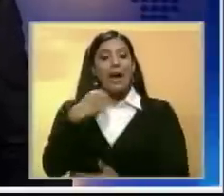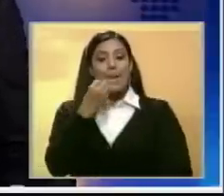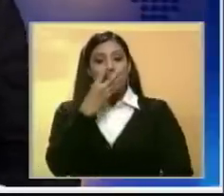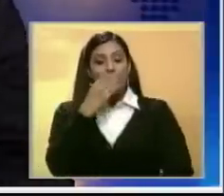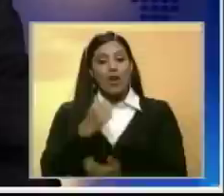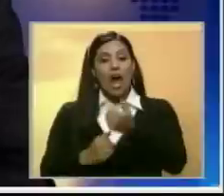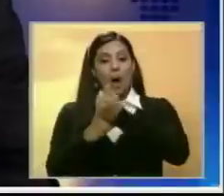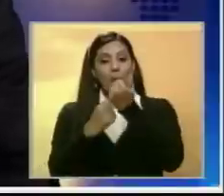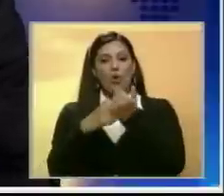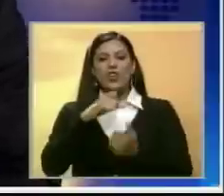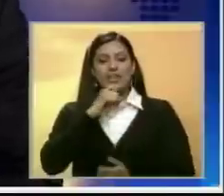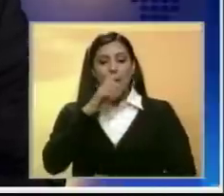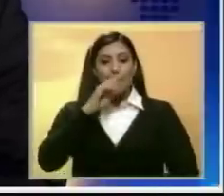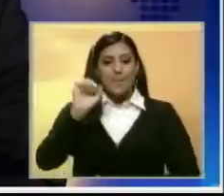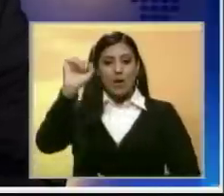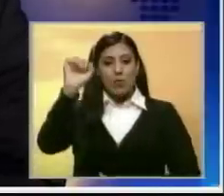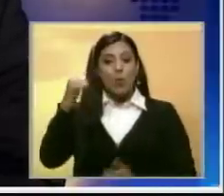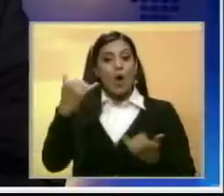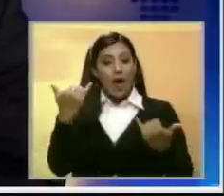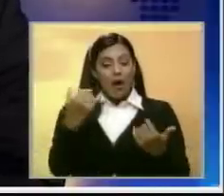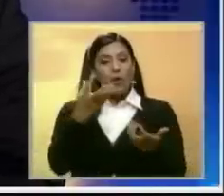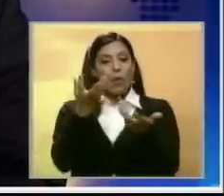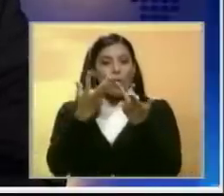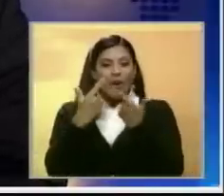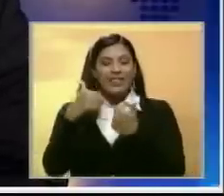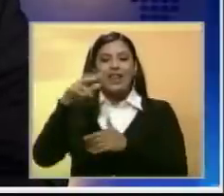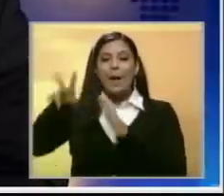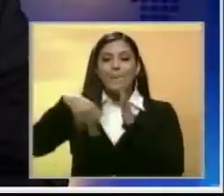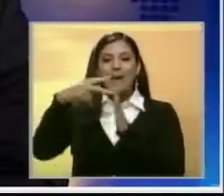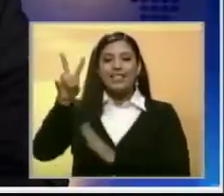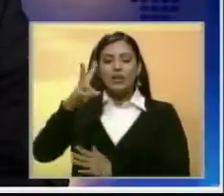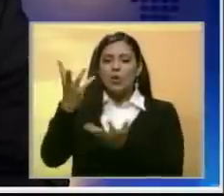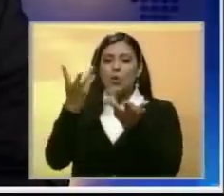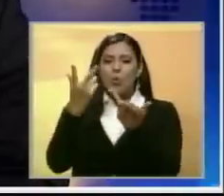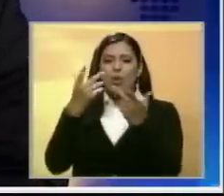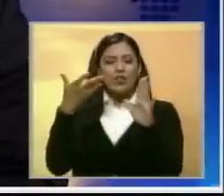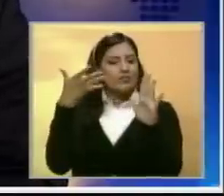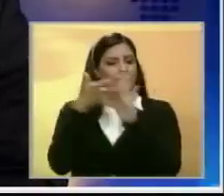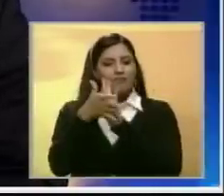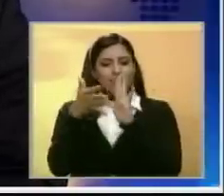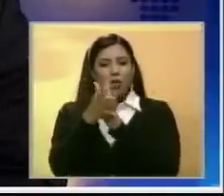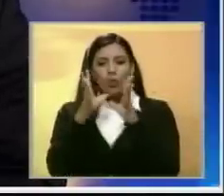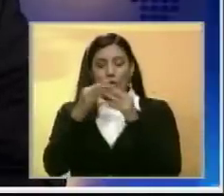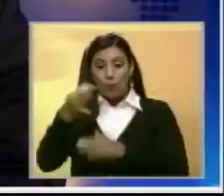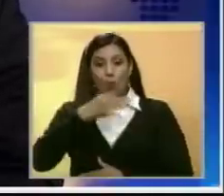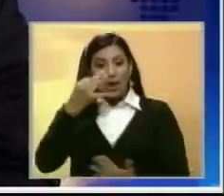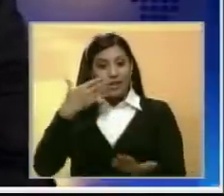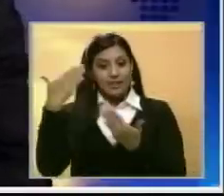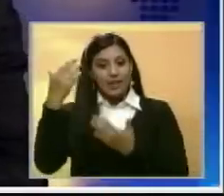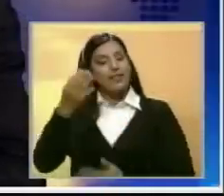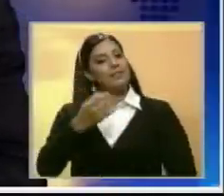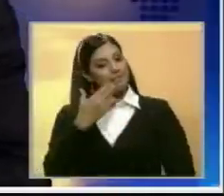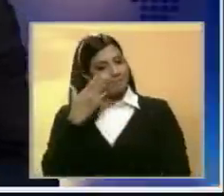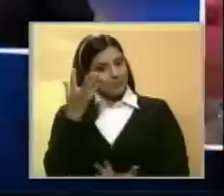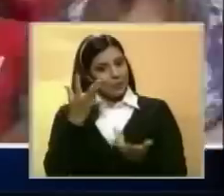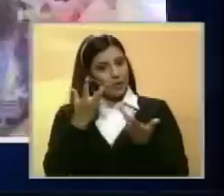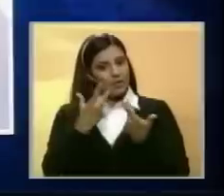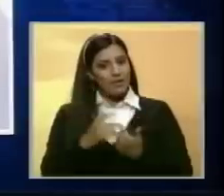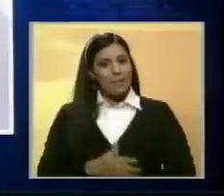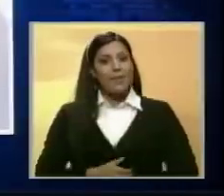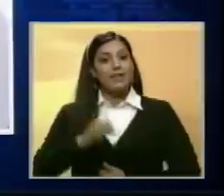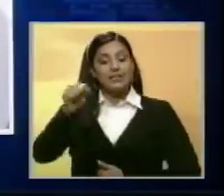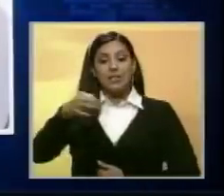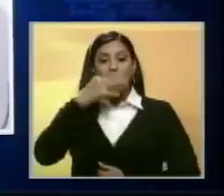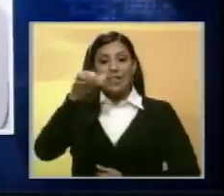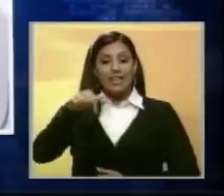apoyo al presidente Nicolás Maduro. Milagros Zambrano se encuentra en Plaza Venezuela y nos tiene el reporte. Buenas tardes, Milagros, adelante, cuéntanos. Sí,